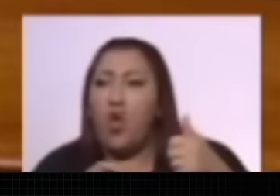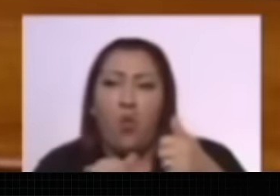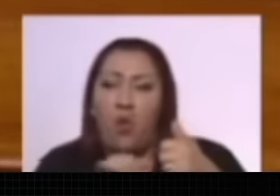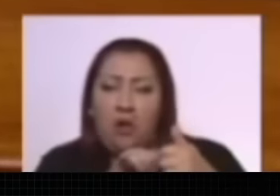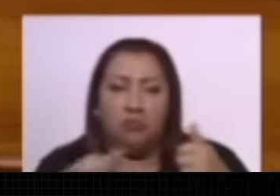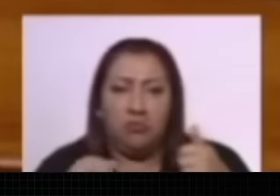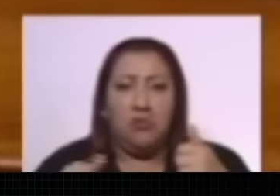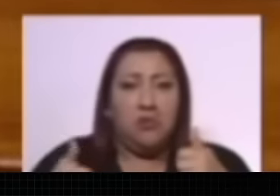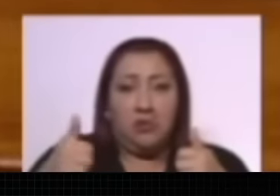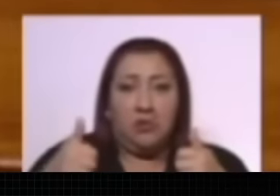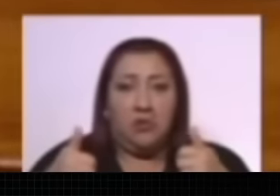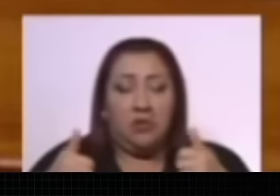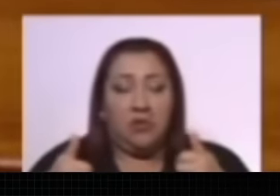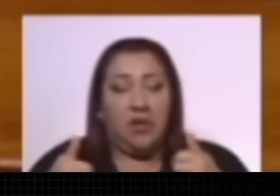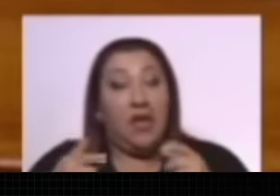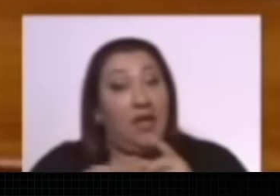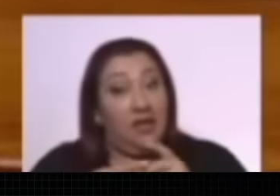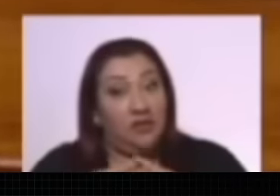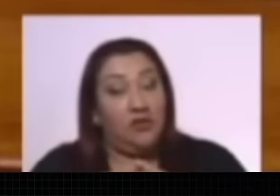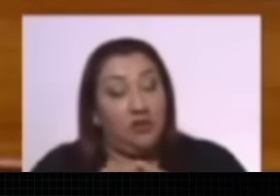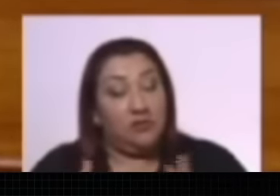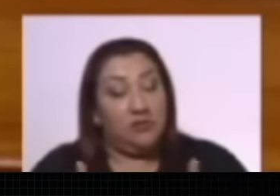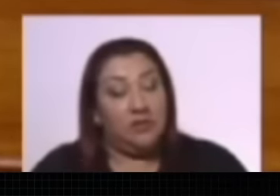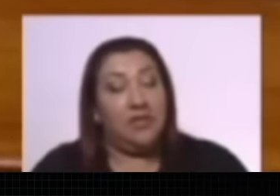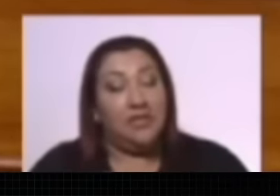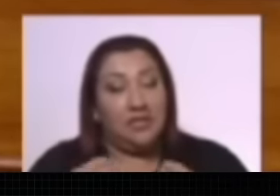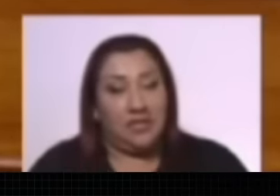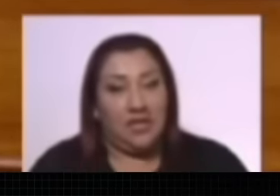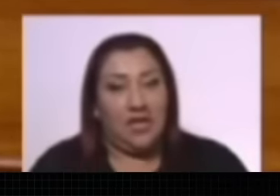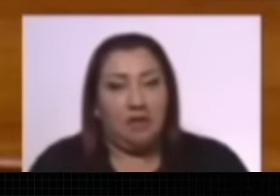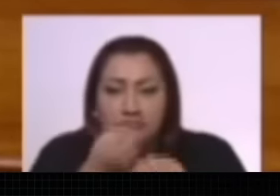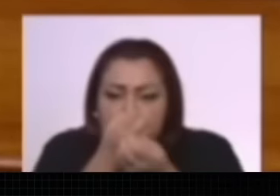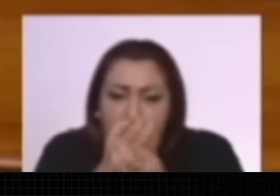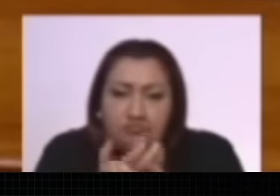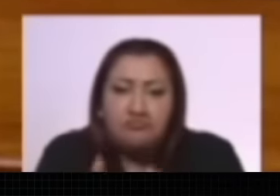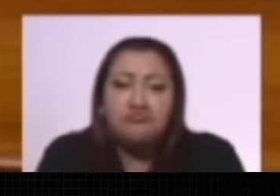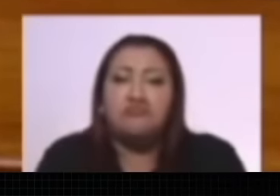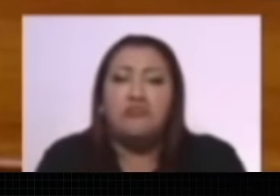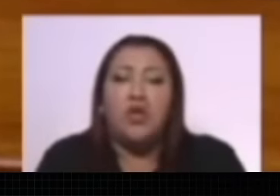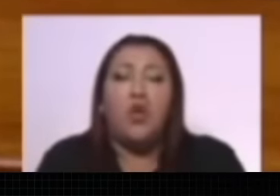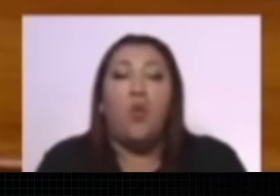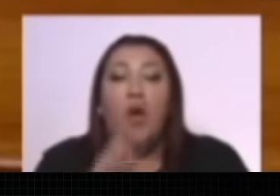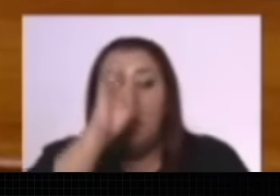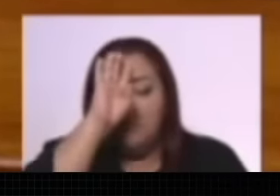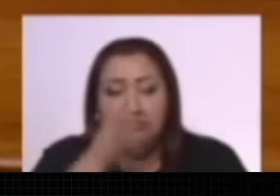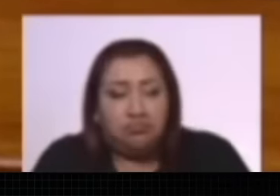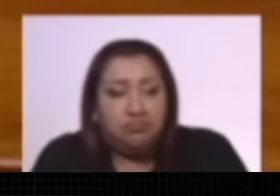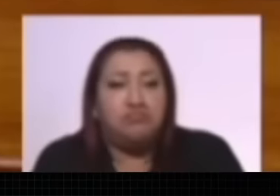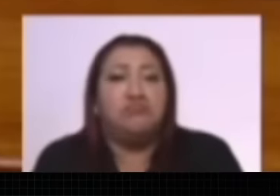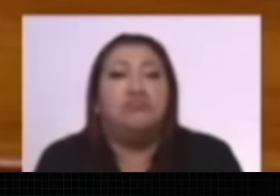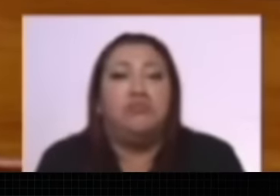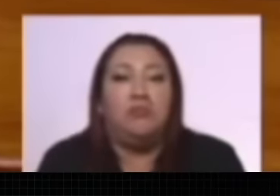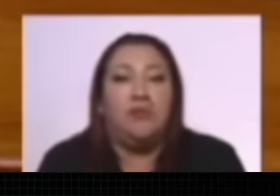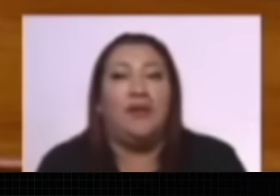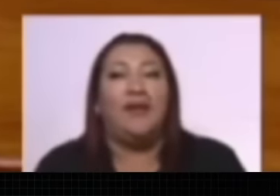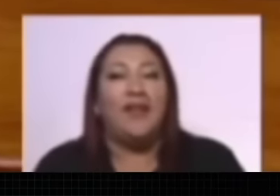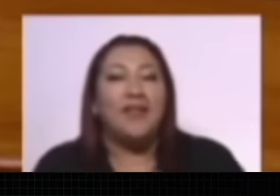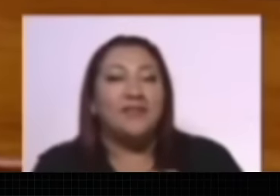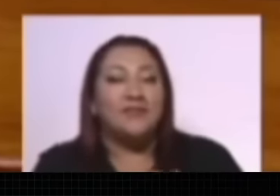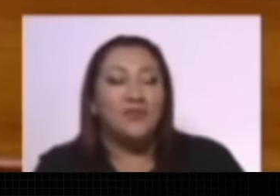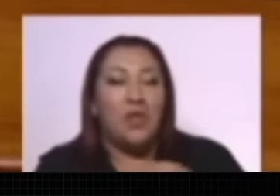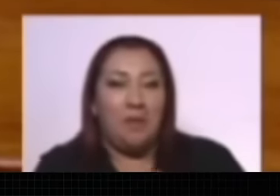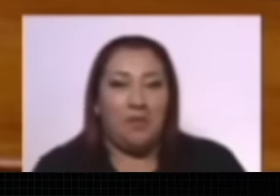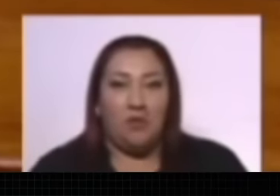En consecuencia, estamos dándole en bandeja de plata la institución